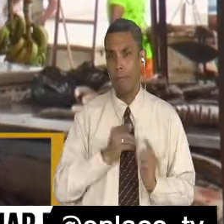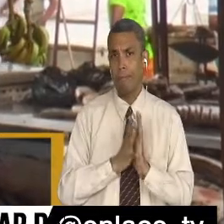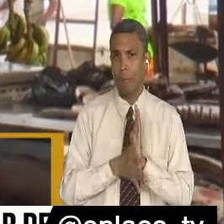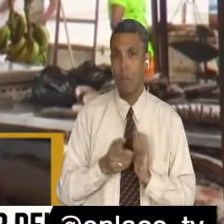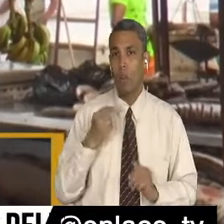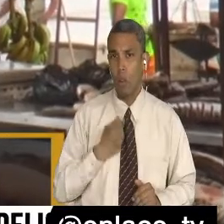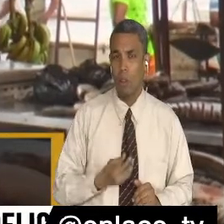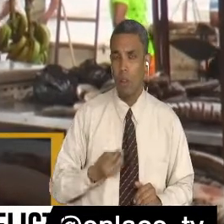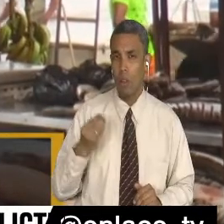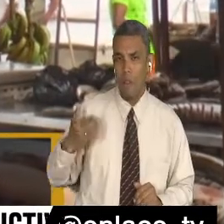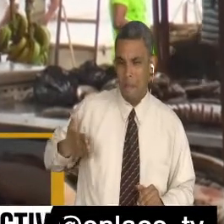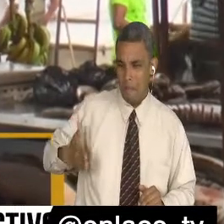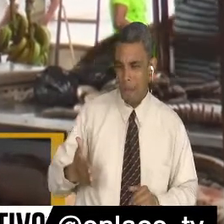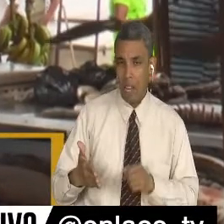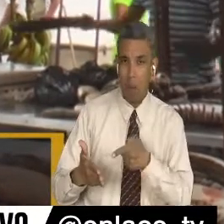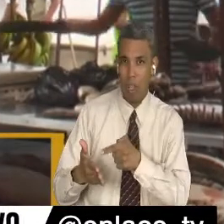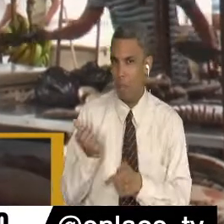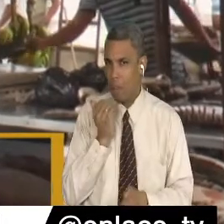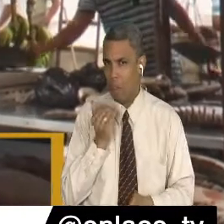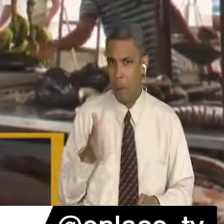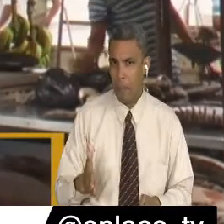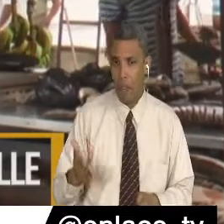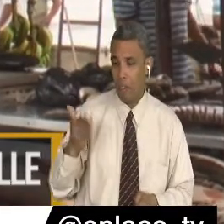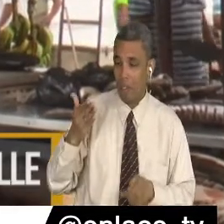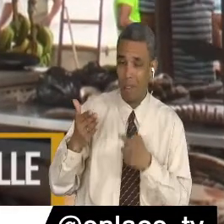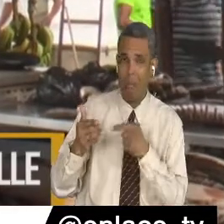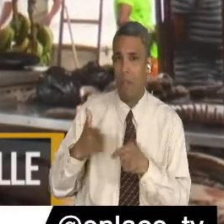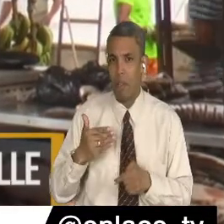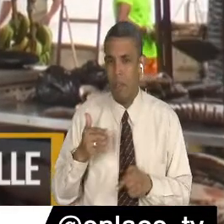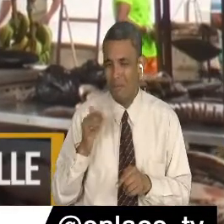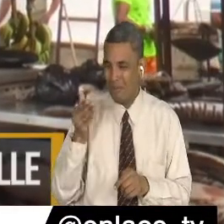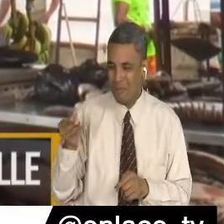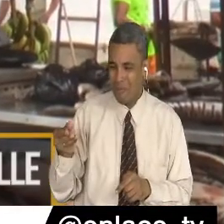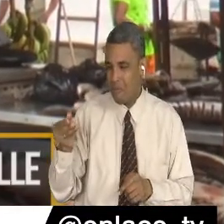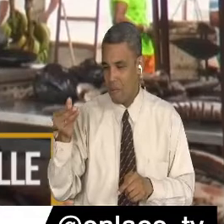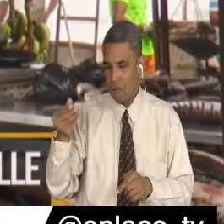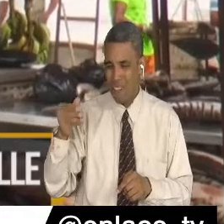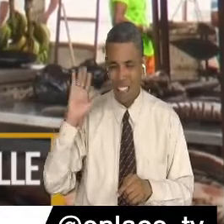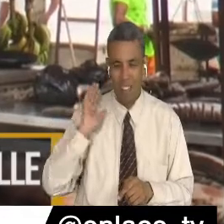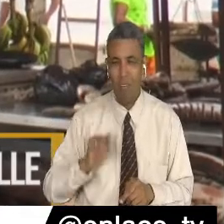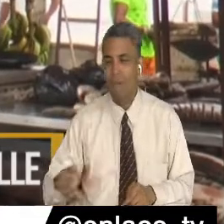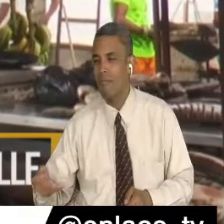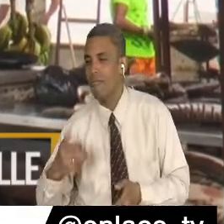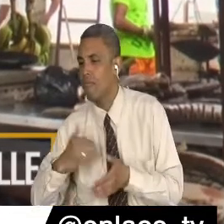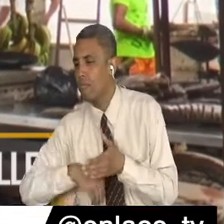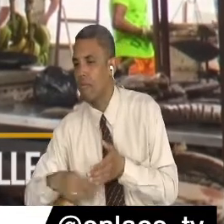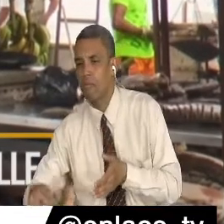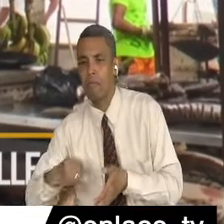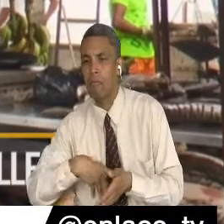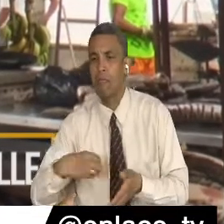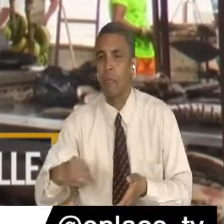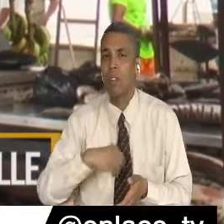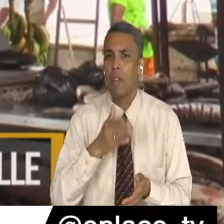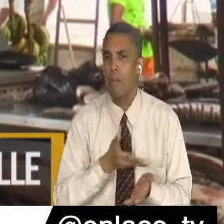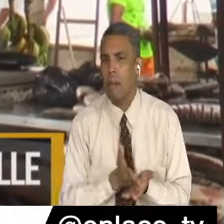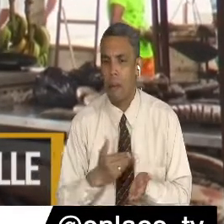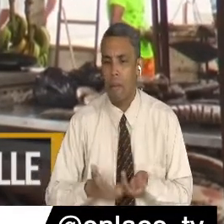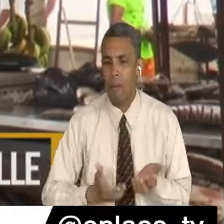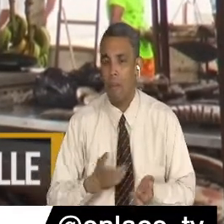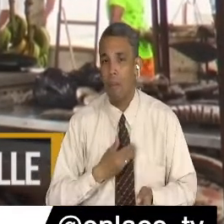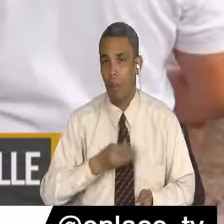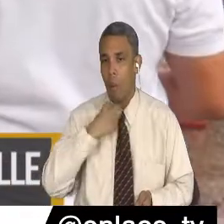mismos, pasando por infecciones leves a intoxicaciones que ya son un poco más fuertes